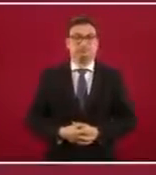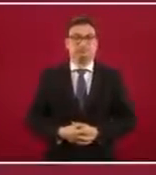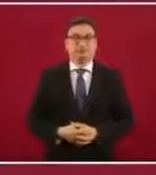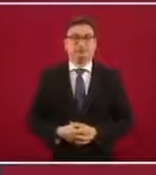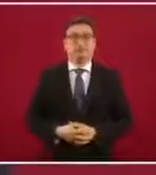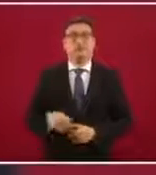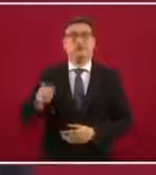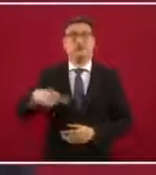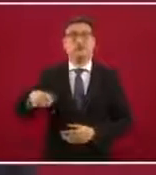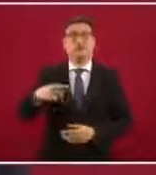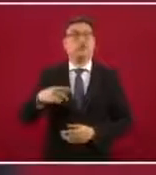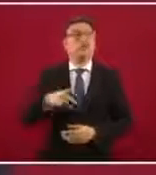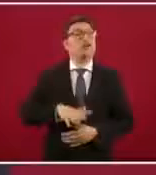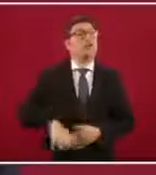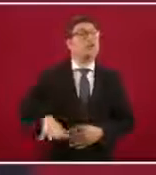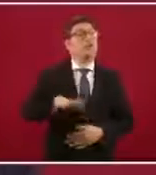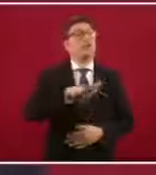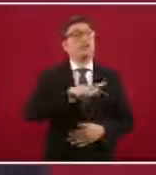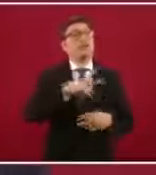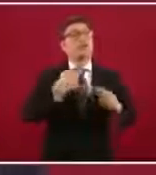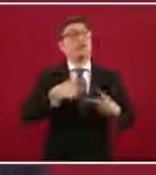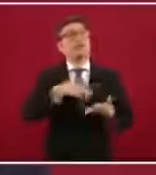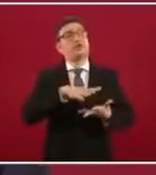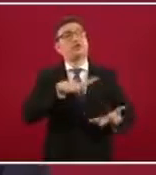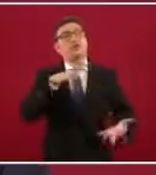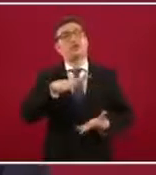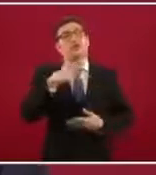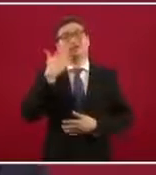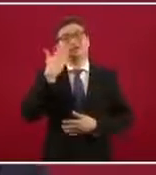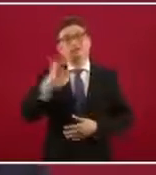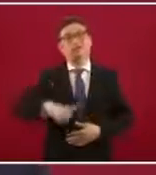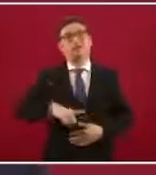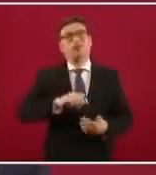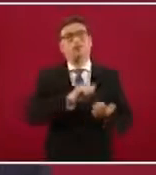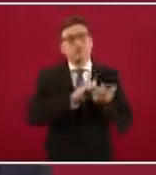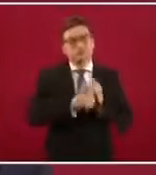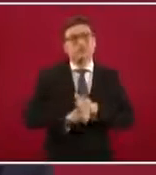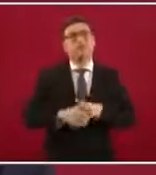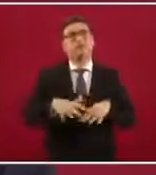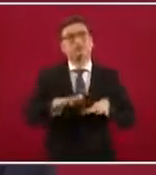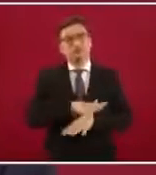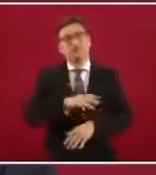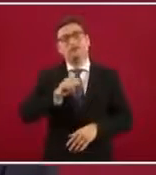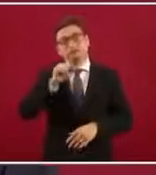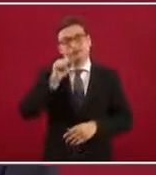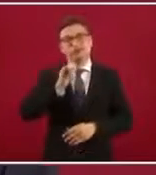La mayoría de la gente quiere el cambio, quiere la transformación.